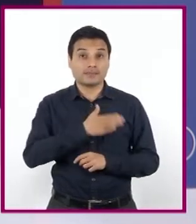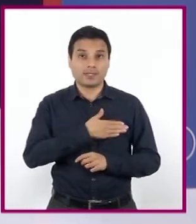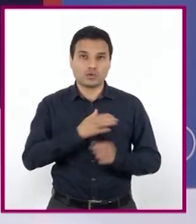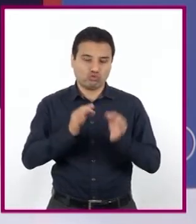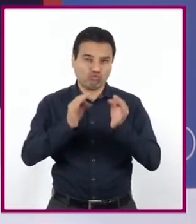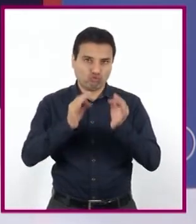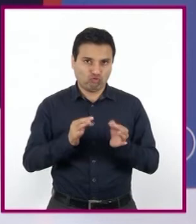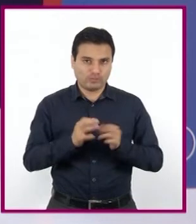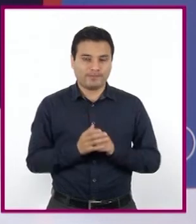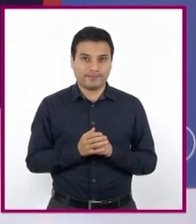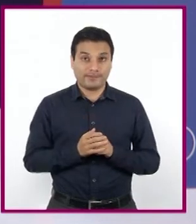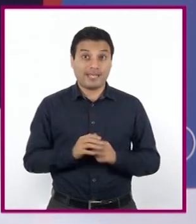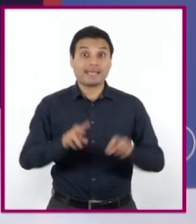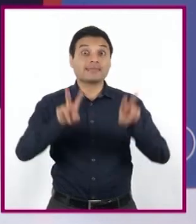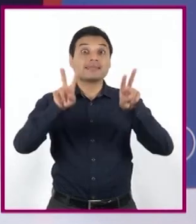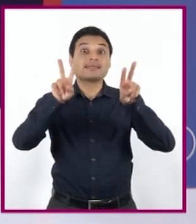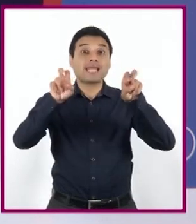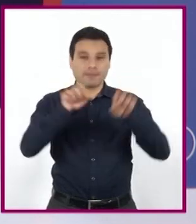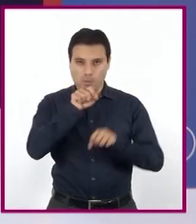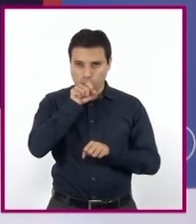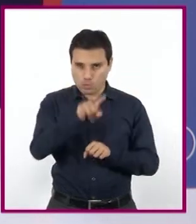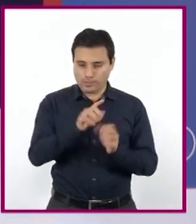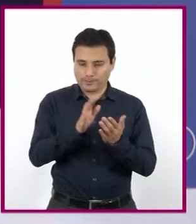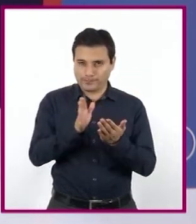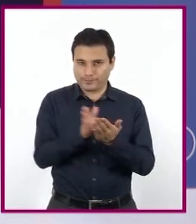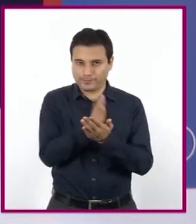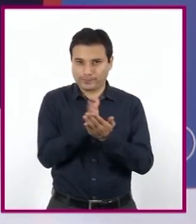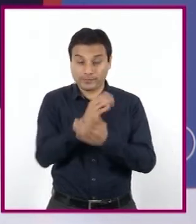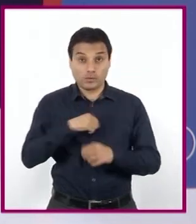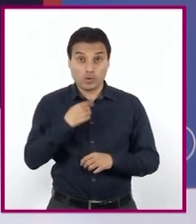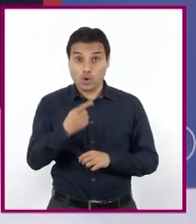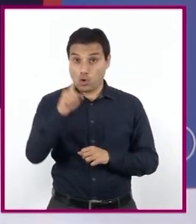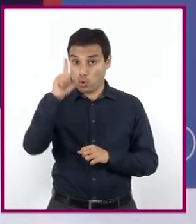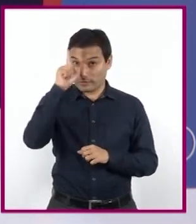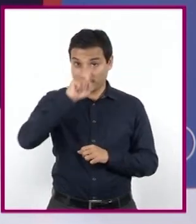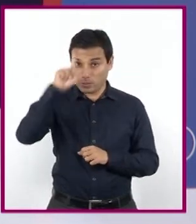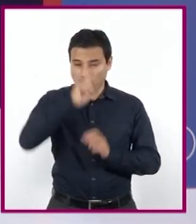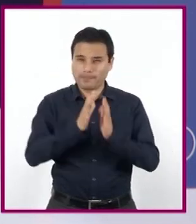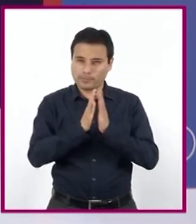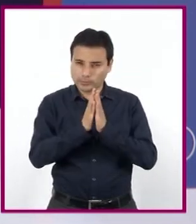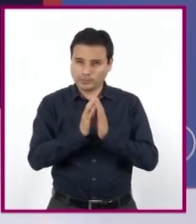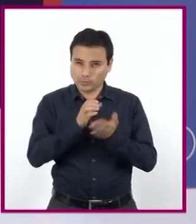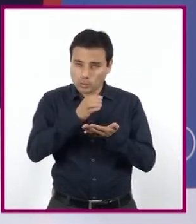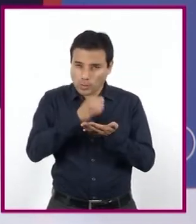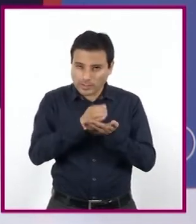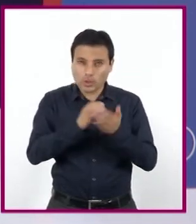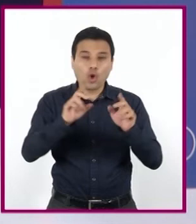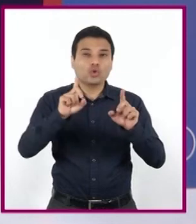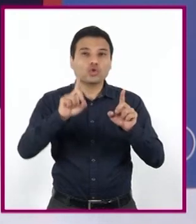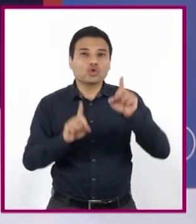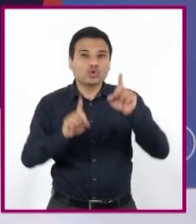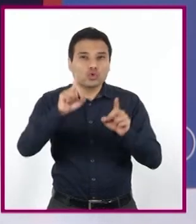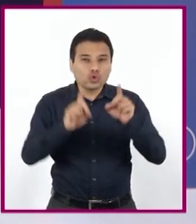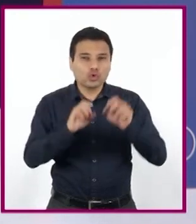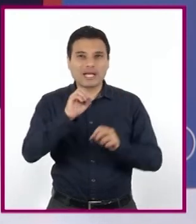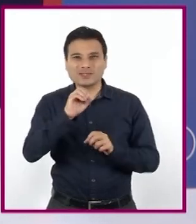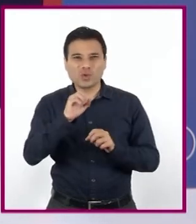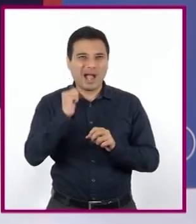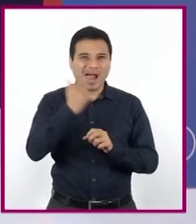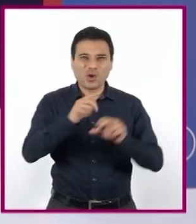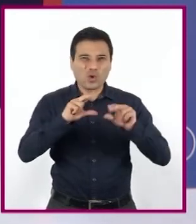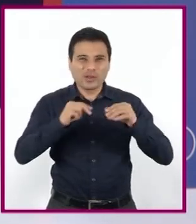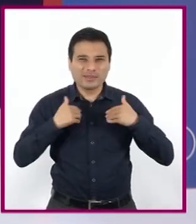para ubicarse en el aprendizaje esperado. Les sugiero que registren en su cuaderno las dudas o inquietudes que les